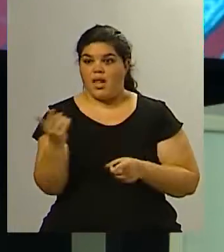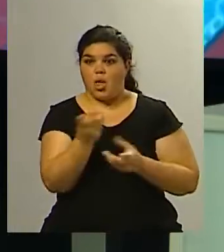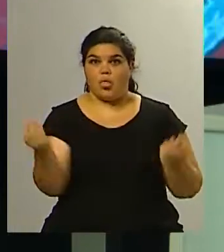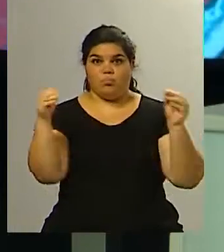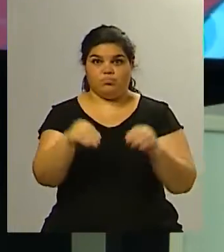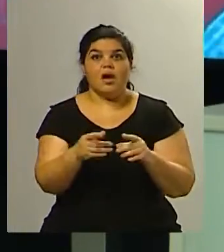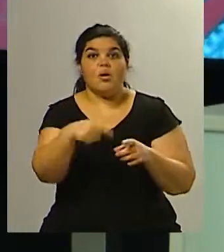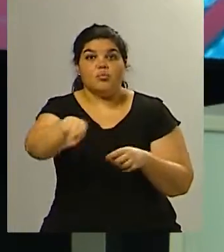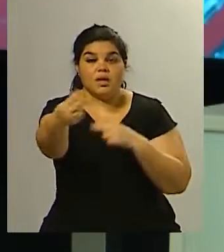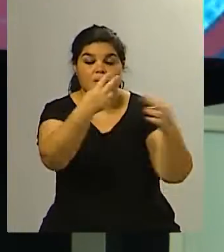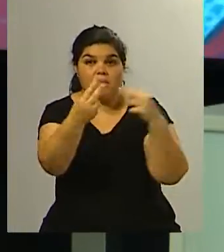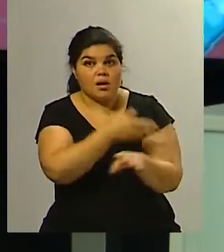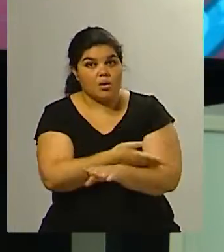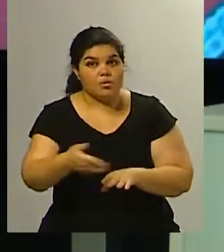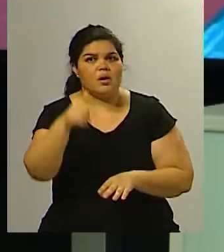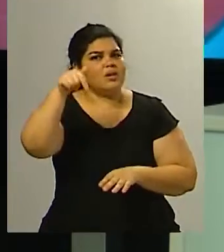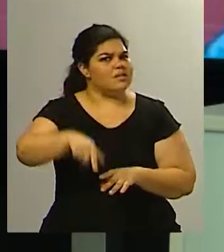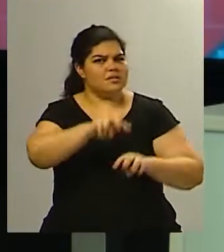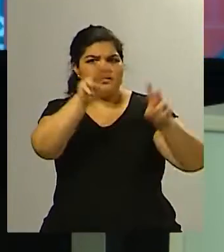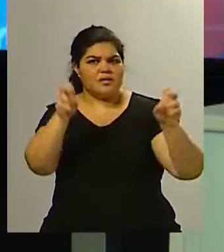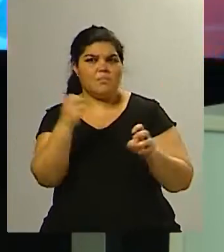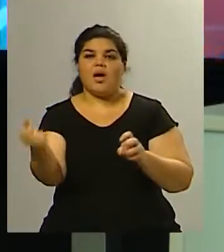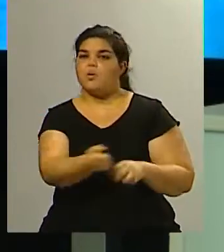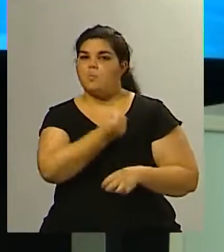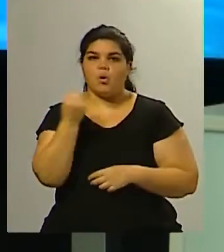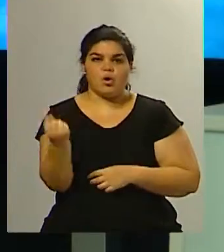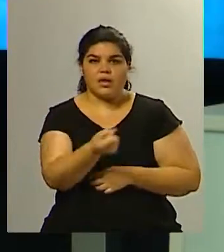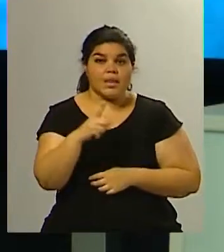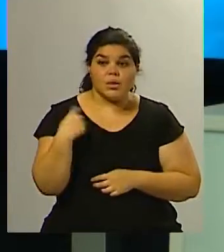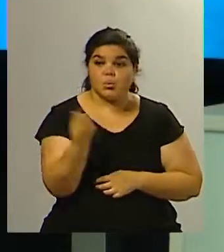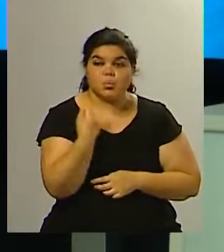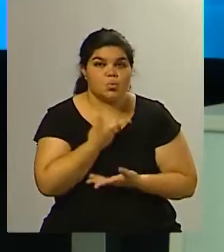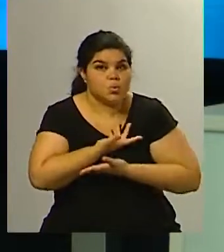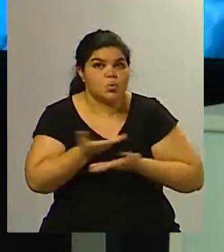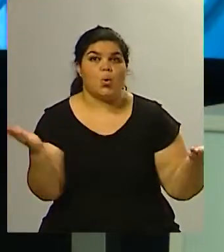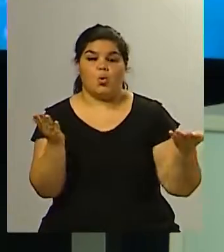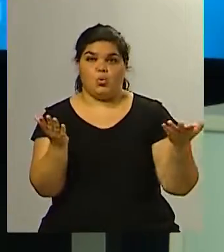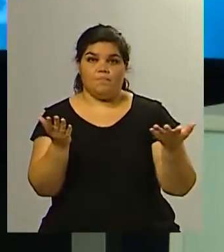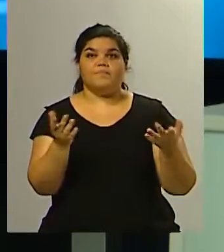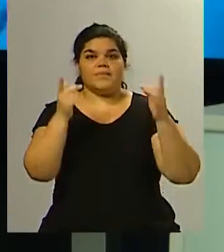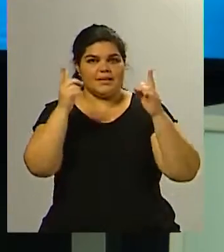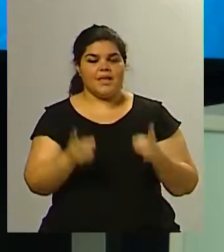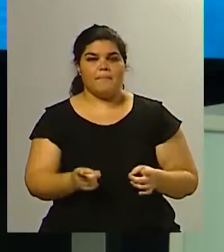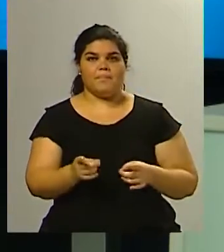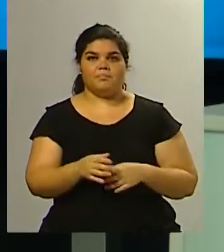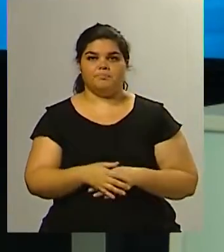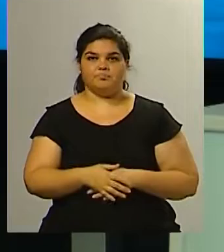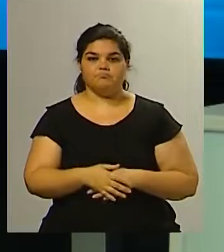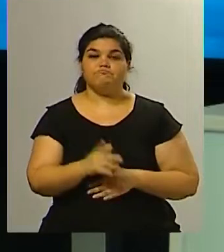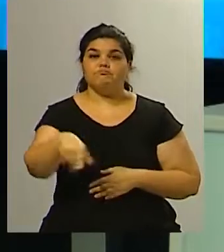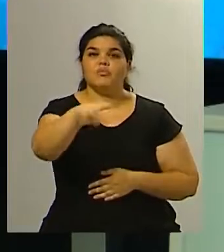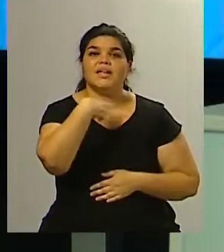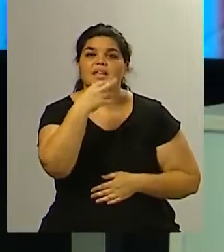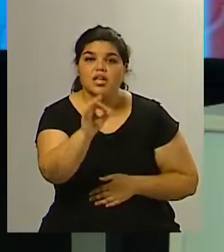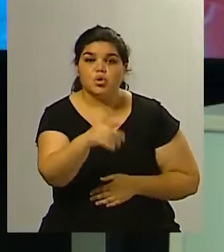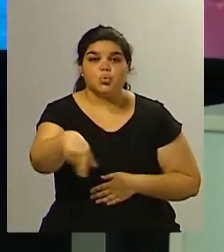queden con nosotros, porque esto sin duda es un tema que nos debe importar a todos, ¿no? Porque seguramente involucra a sus hijos, a